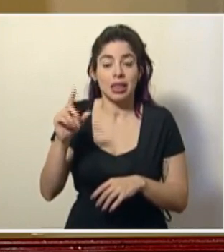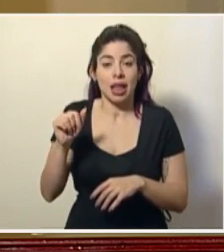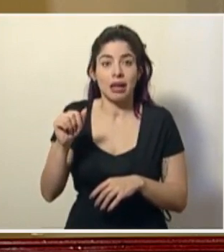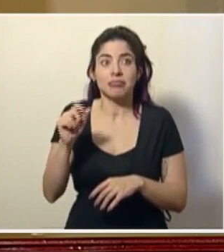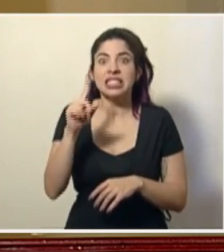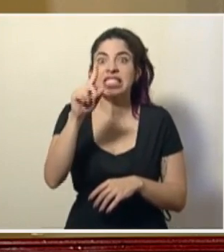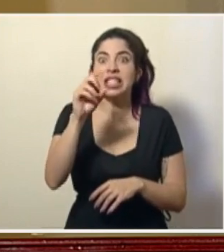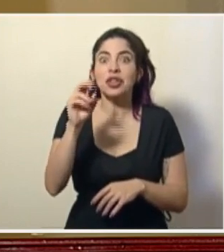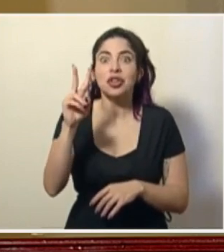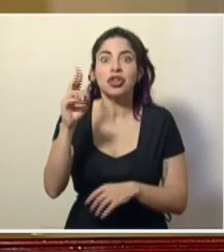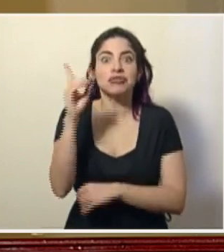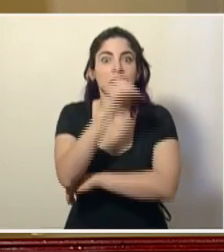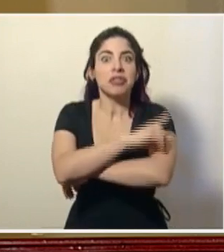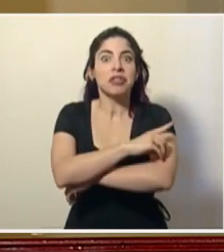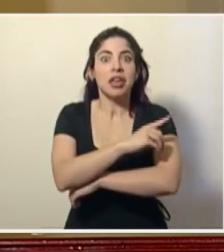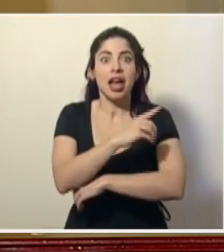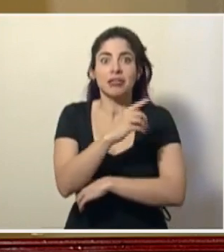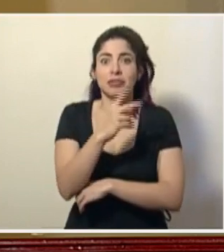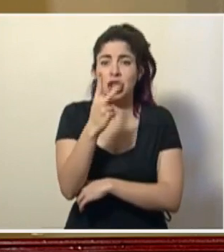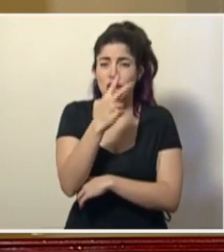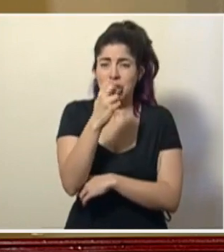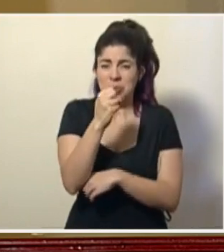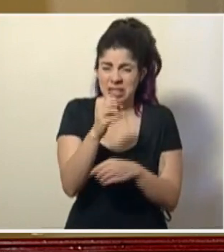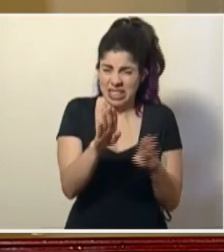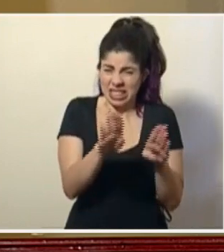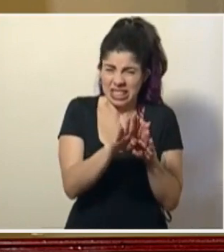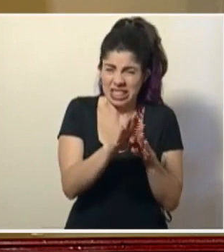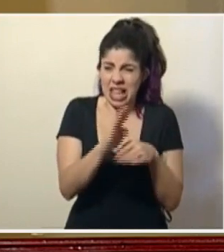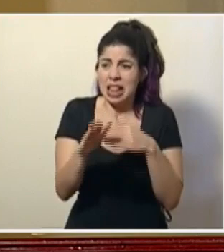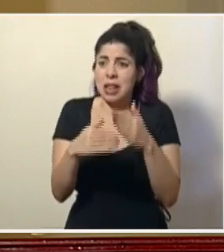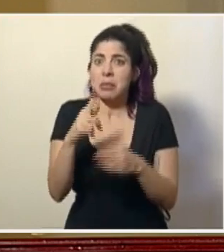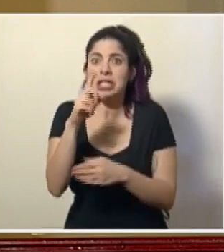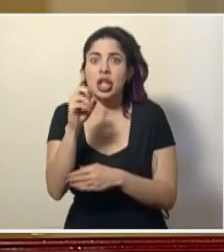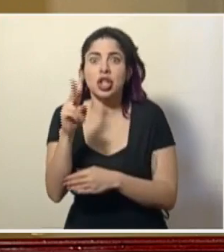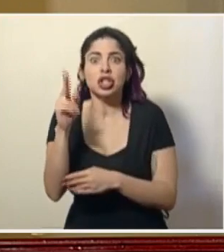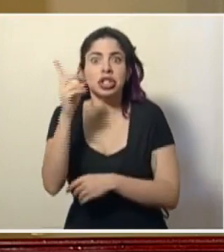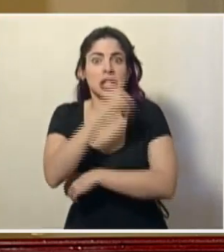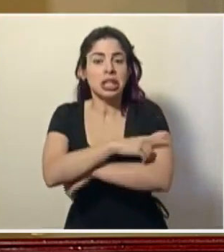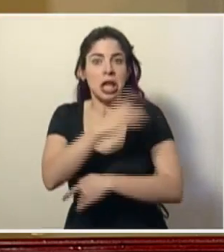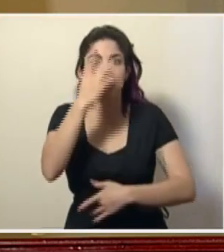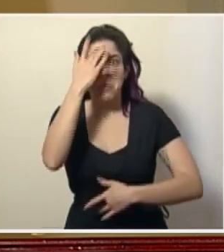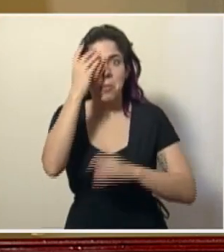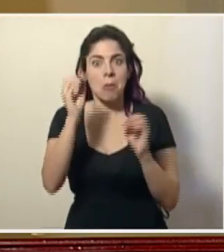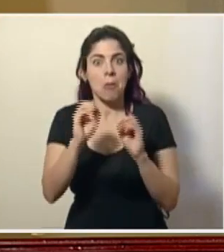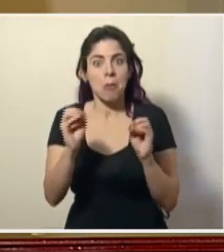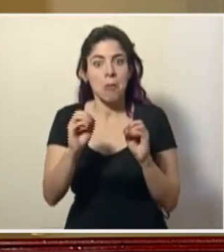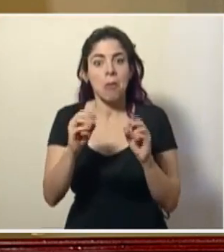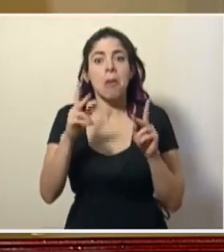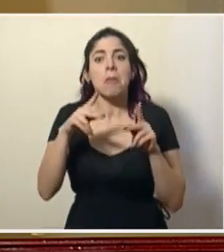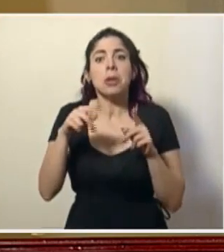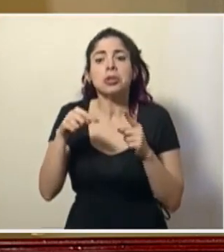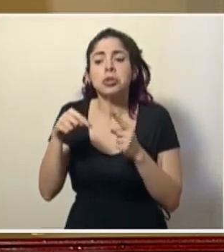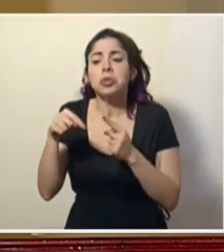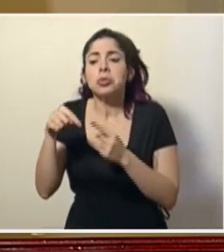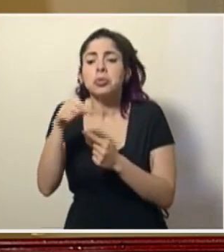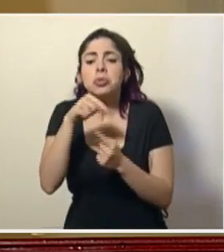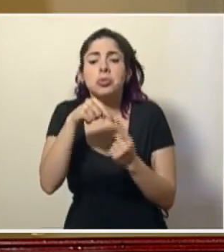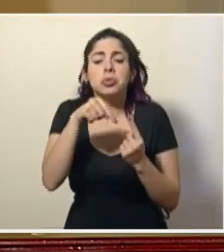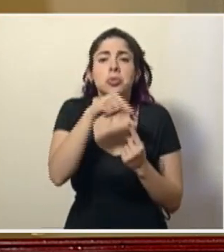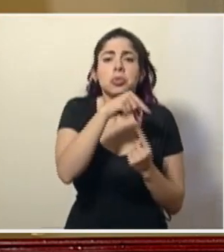sin casos después de haber estado 2 meses en confinamiento absoluto y con la posibilidad de moverse unos